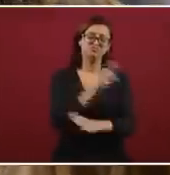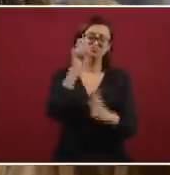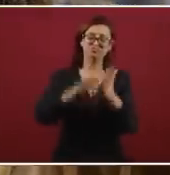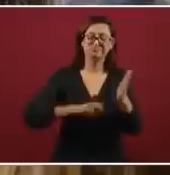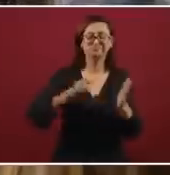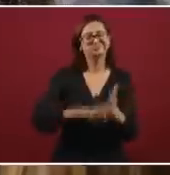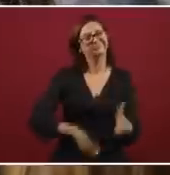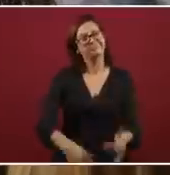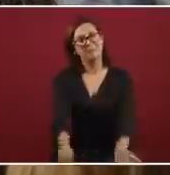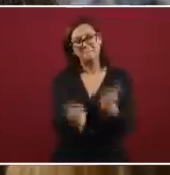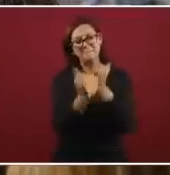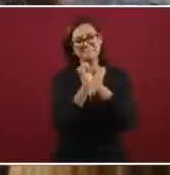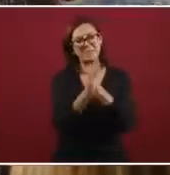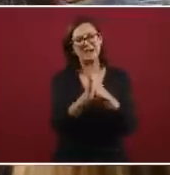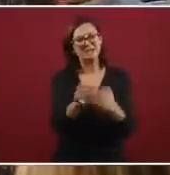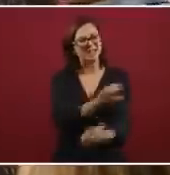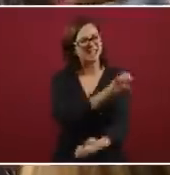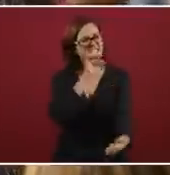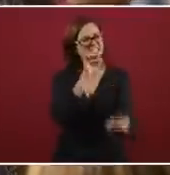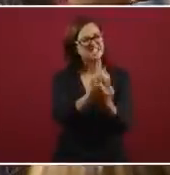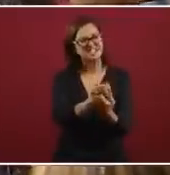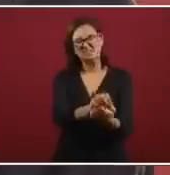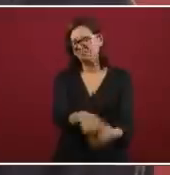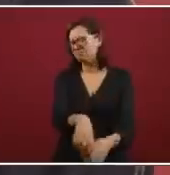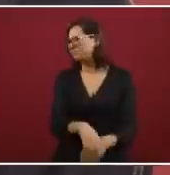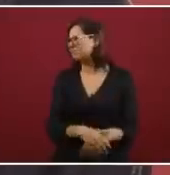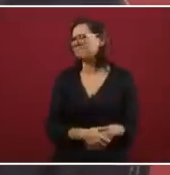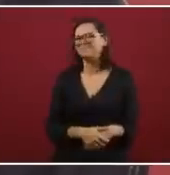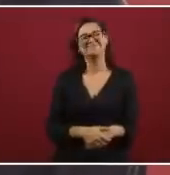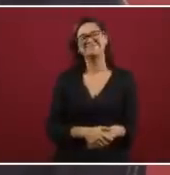Costó muchísimo. Bueno,